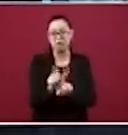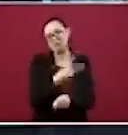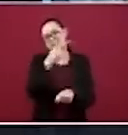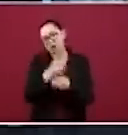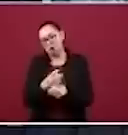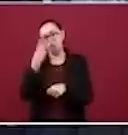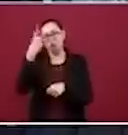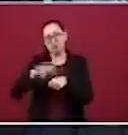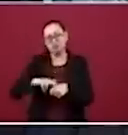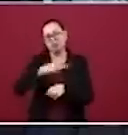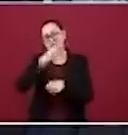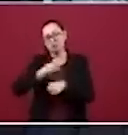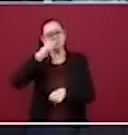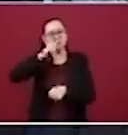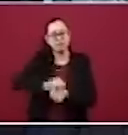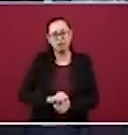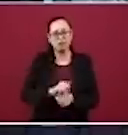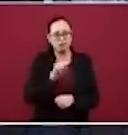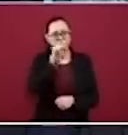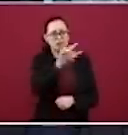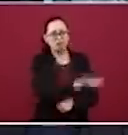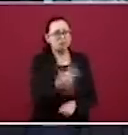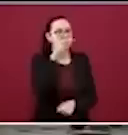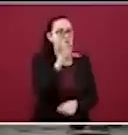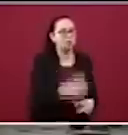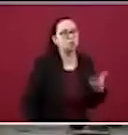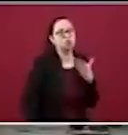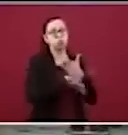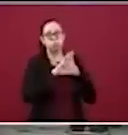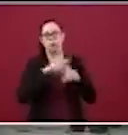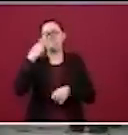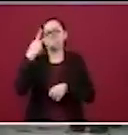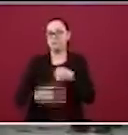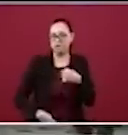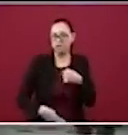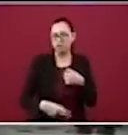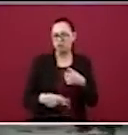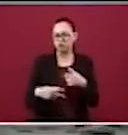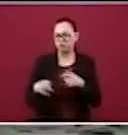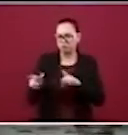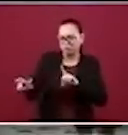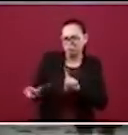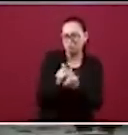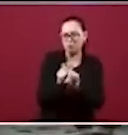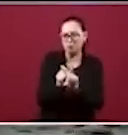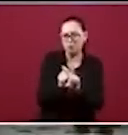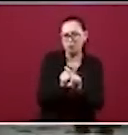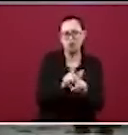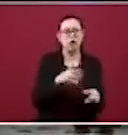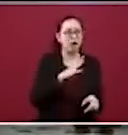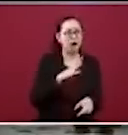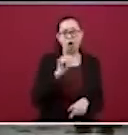incluso que vivieron esta experiencia ahí en Hidalgo. ¿Si está pensando en darles seguridad? ¿Si conoce otros casos